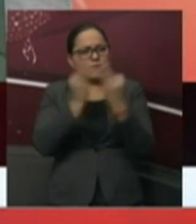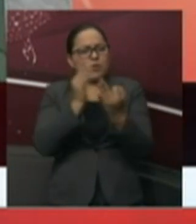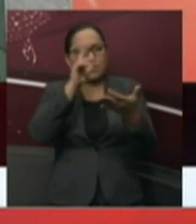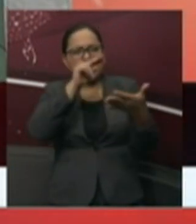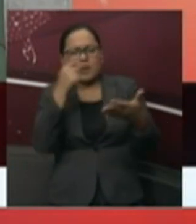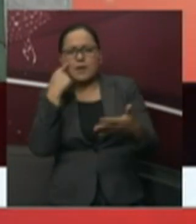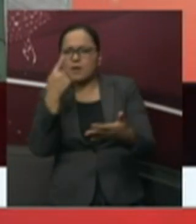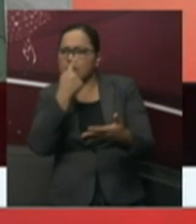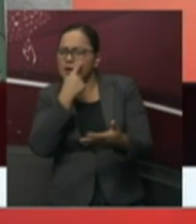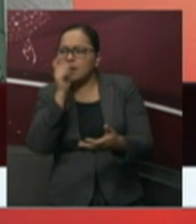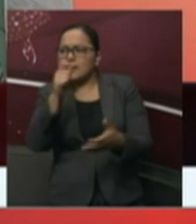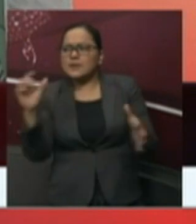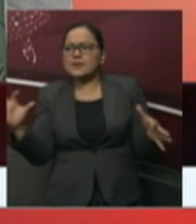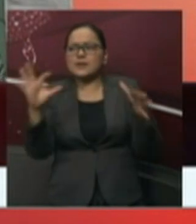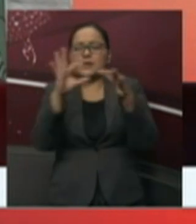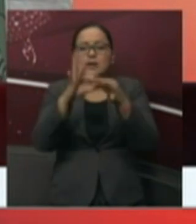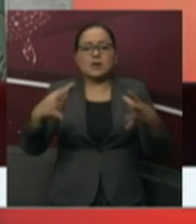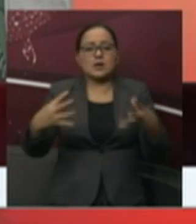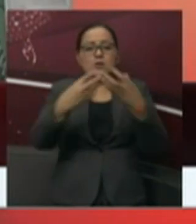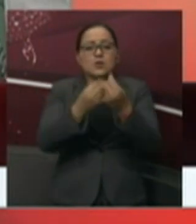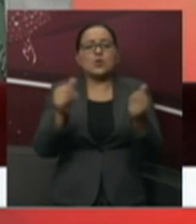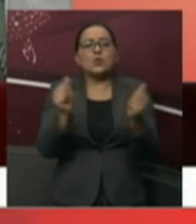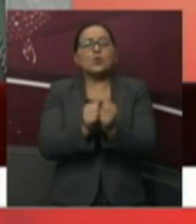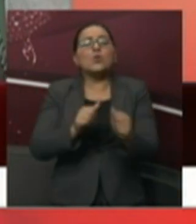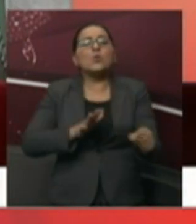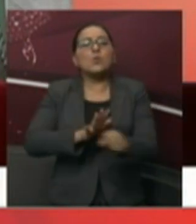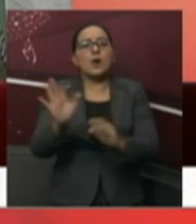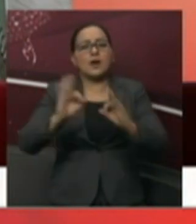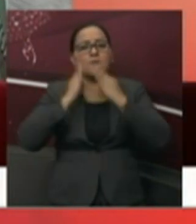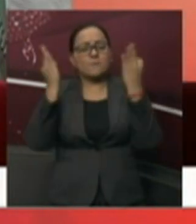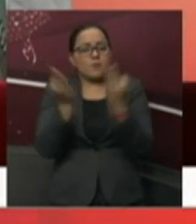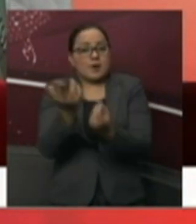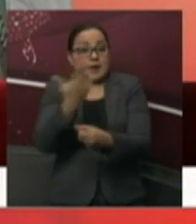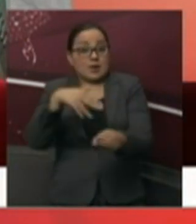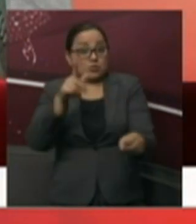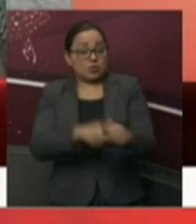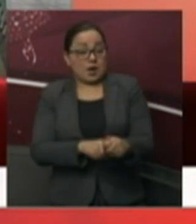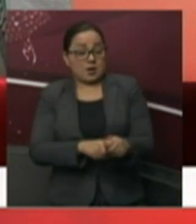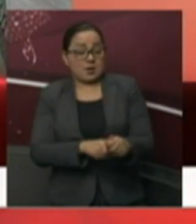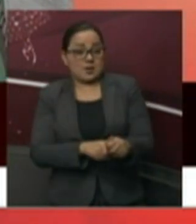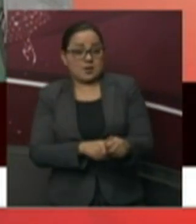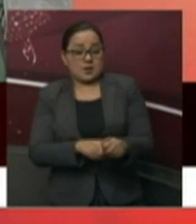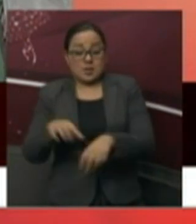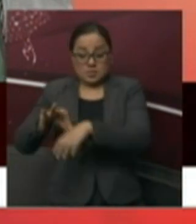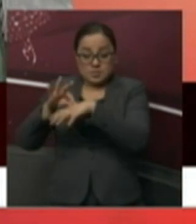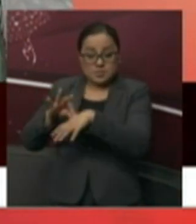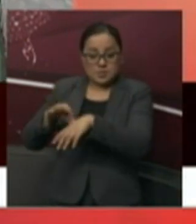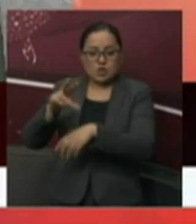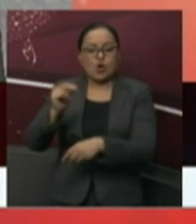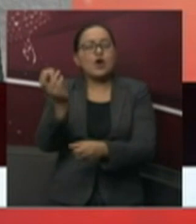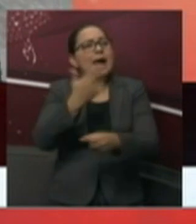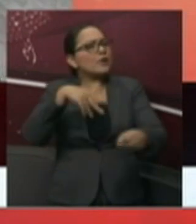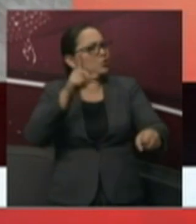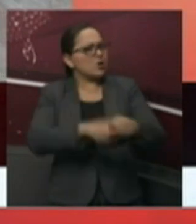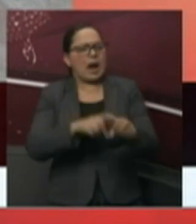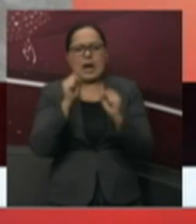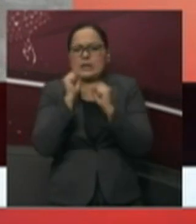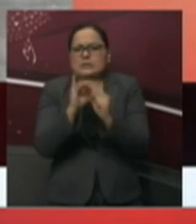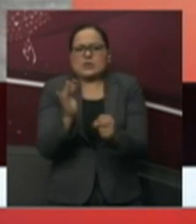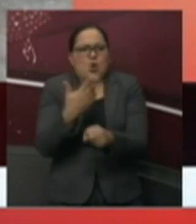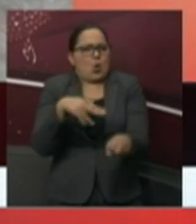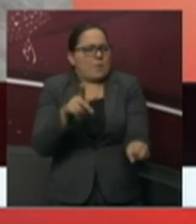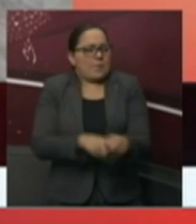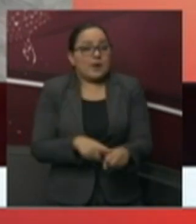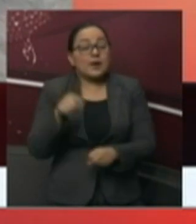viene de esta síntesis de la forma naturalista, no realista, es un naturalista. Todo mundo